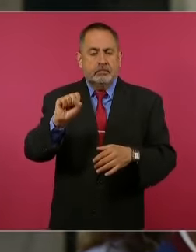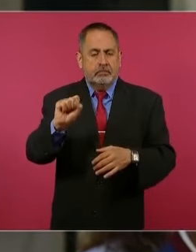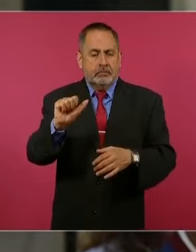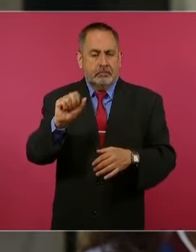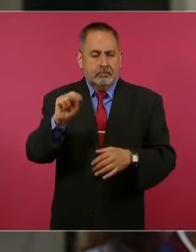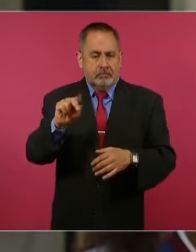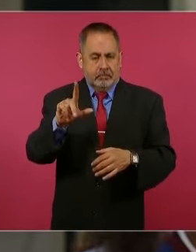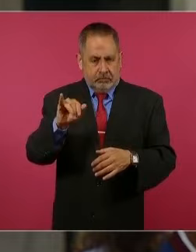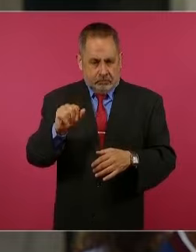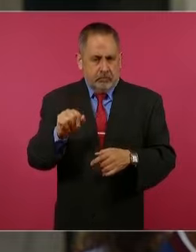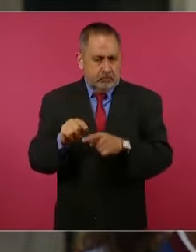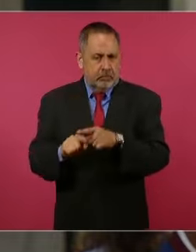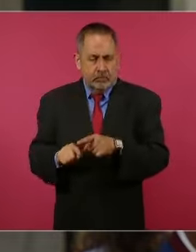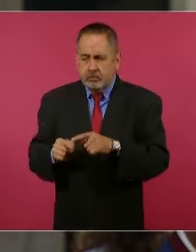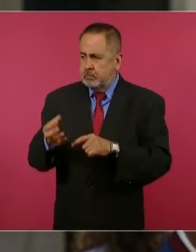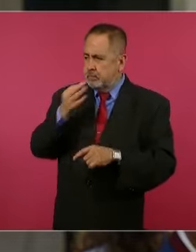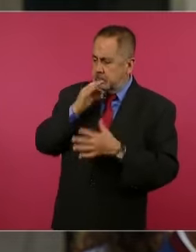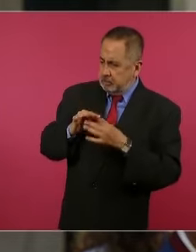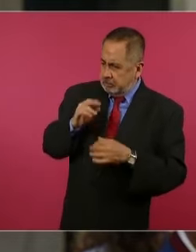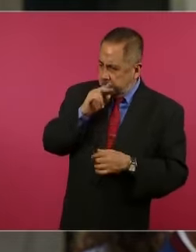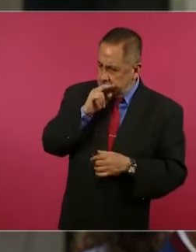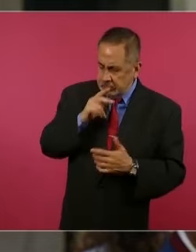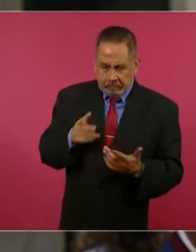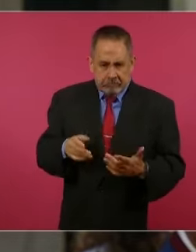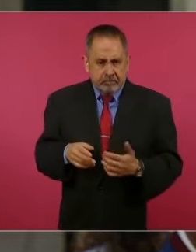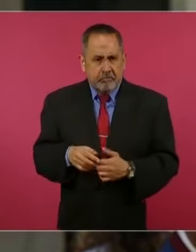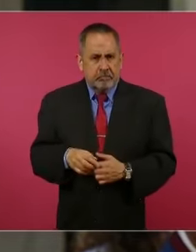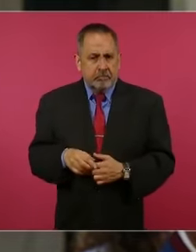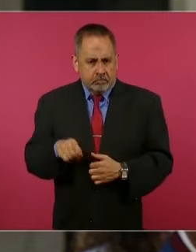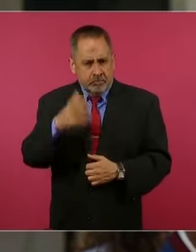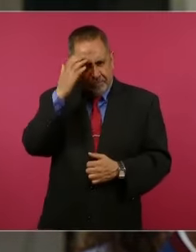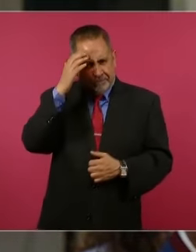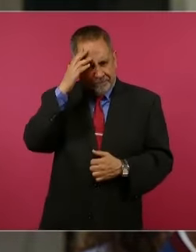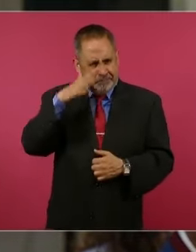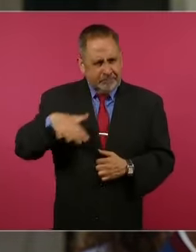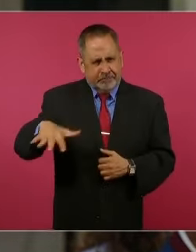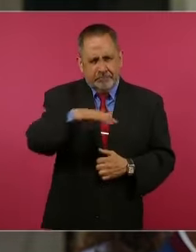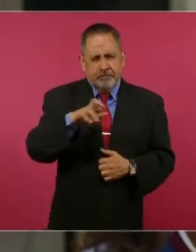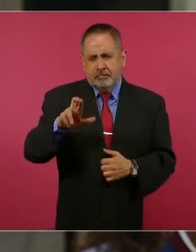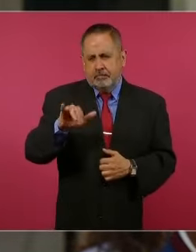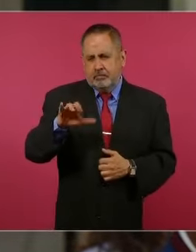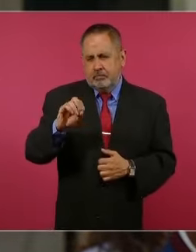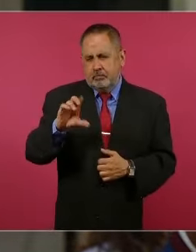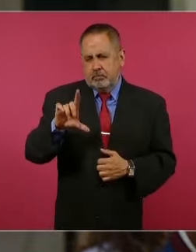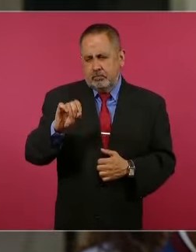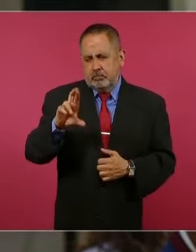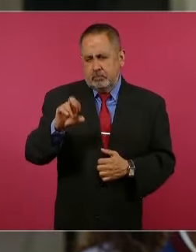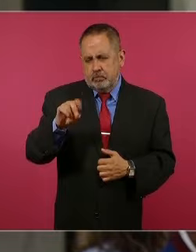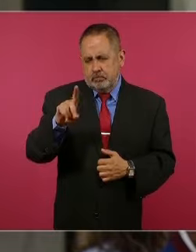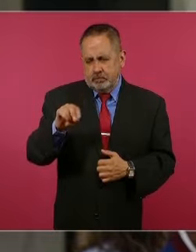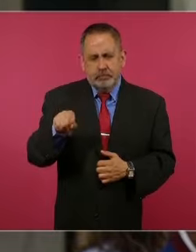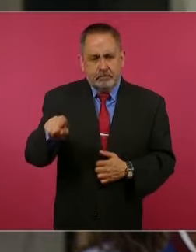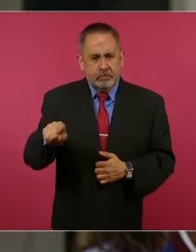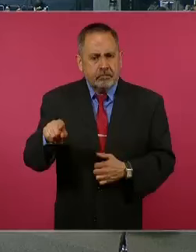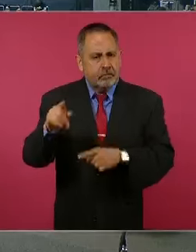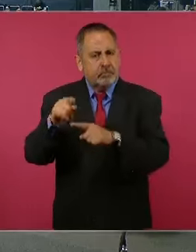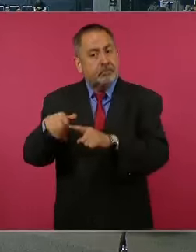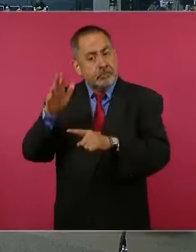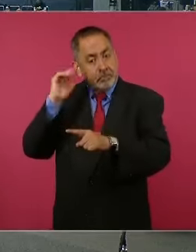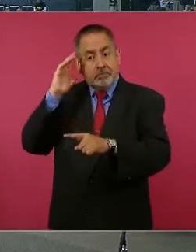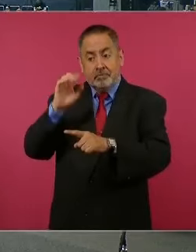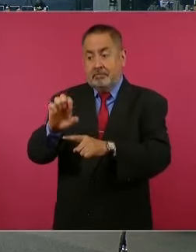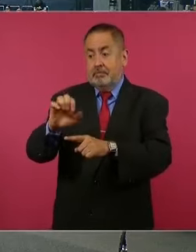expusieron una situación que es preocupante mire eh ellos usted conoce bien San Luis Rio Colorado elegido de hecho estuvo antes que la